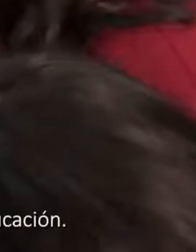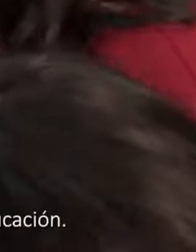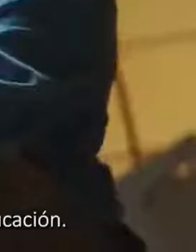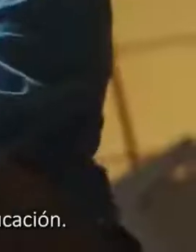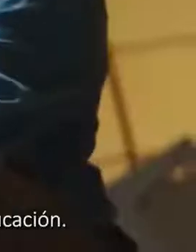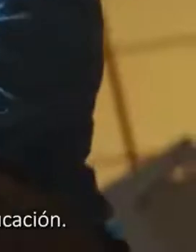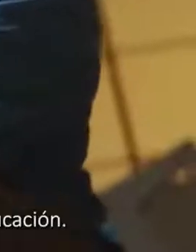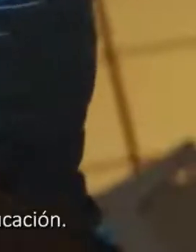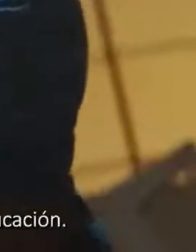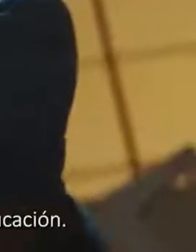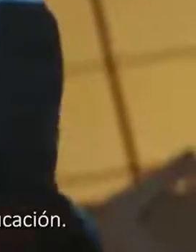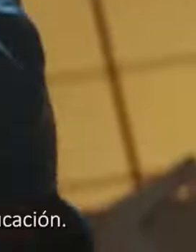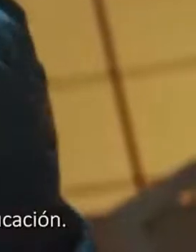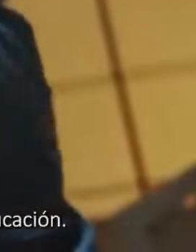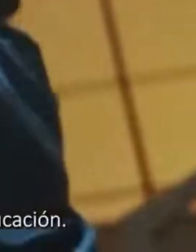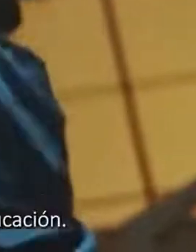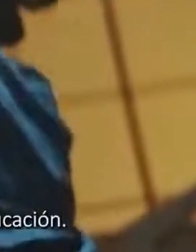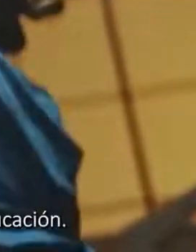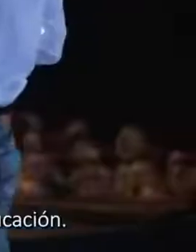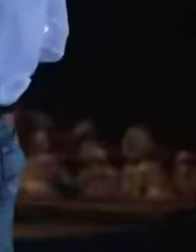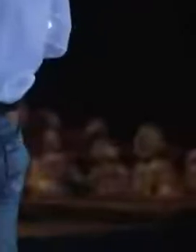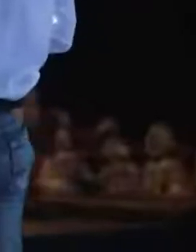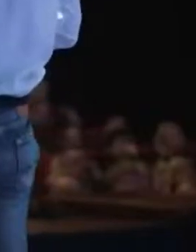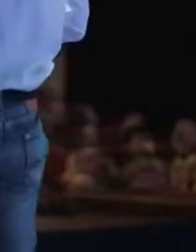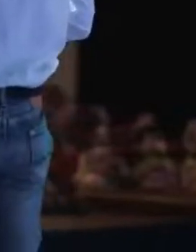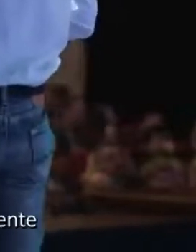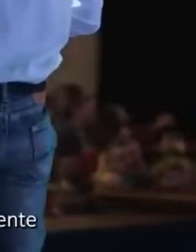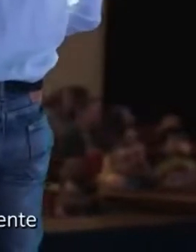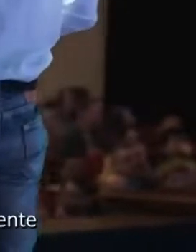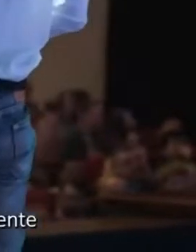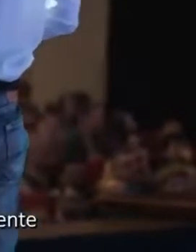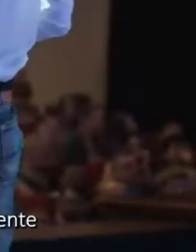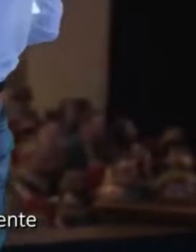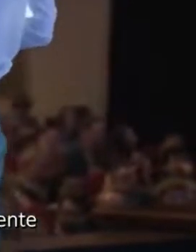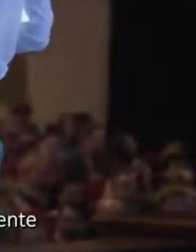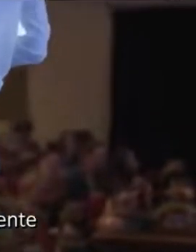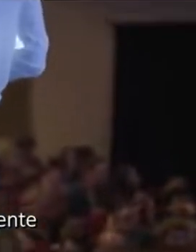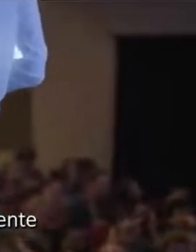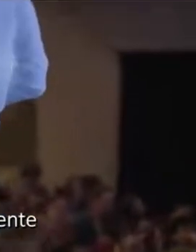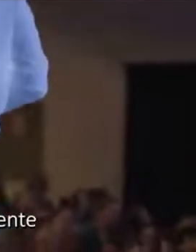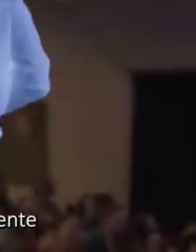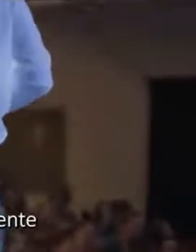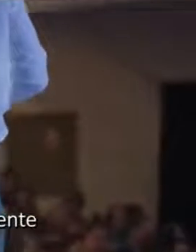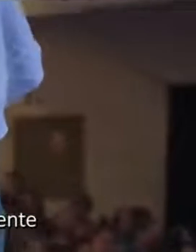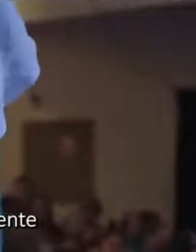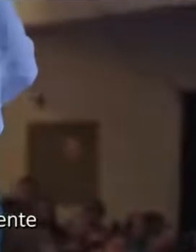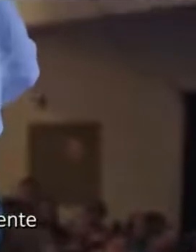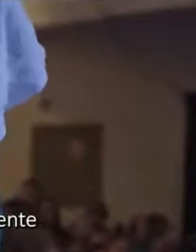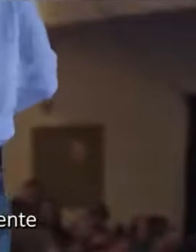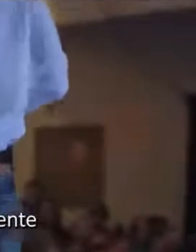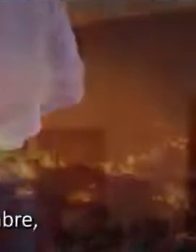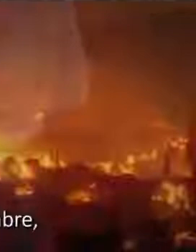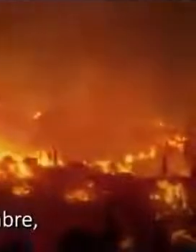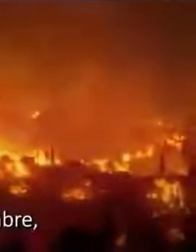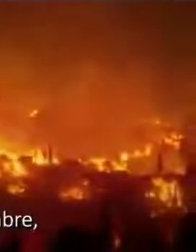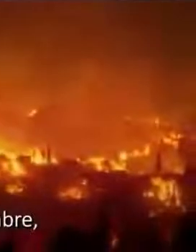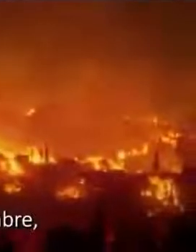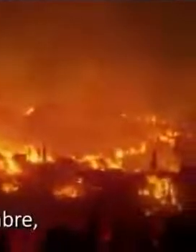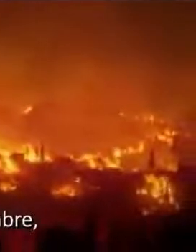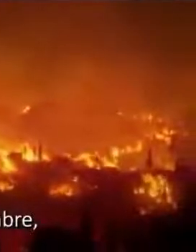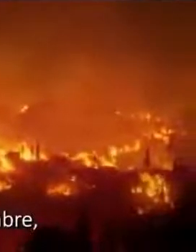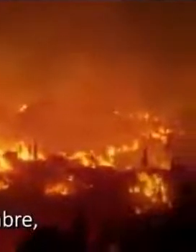forma de modelar el futuro a través de la educación. A pesar de que necesitamos adoptar medidas de manera urgente y de que